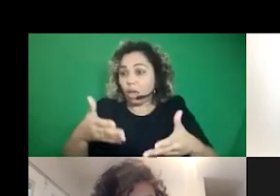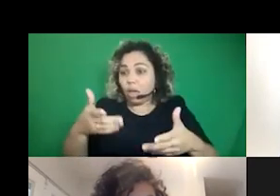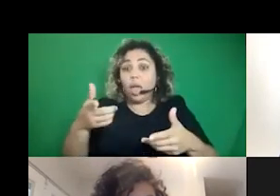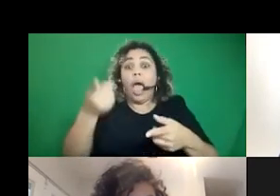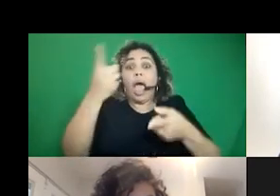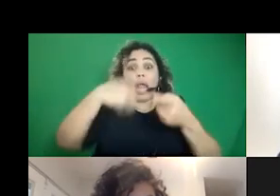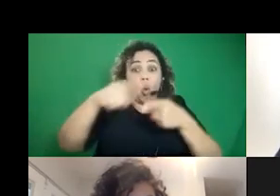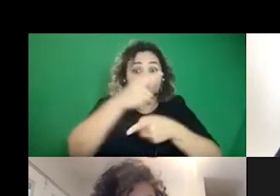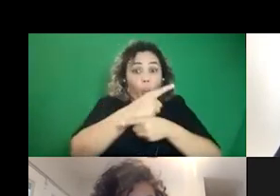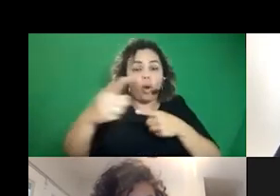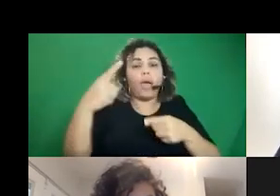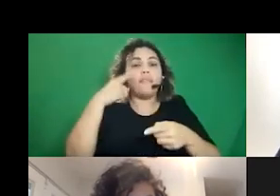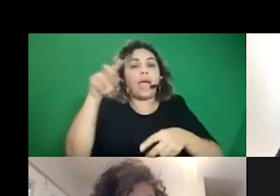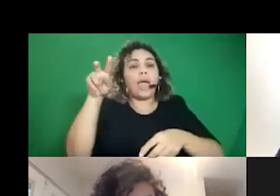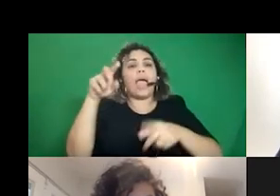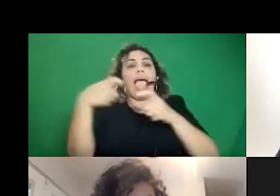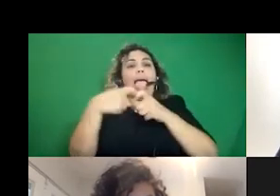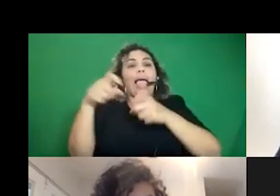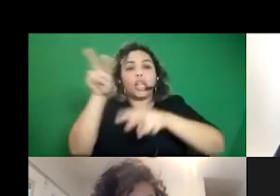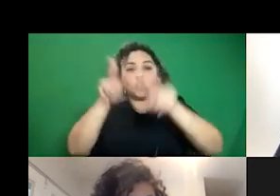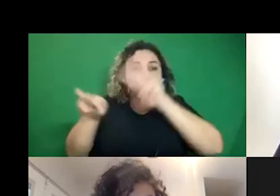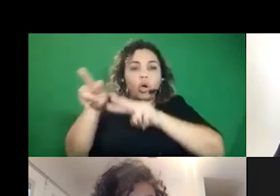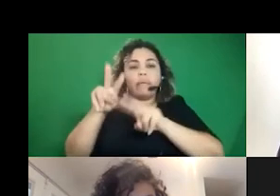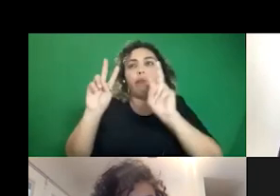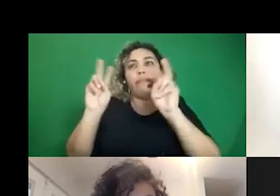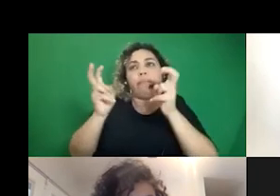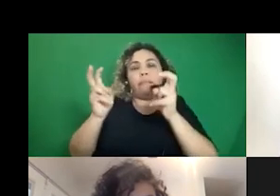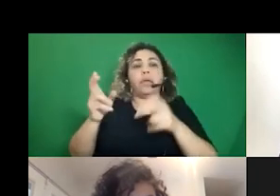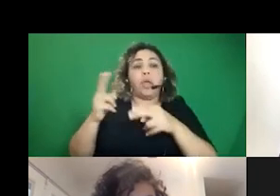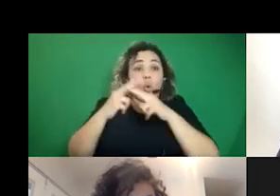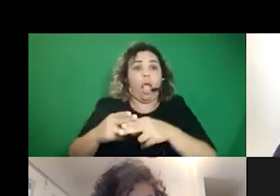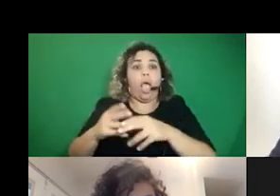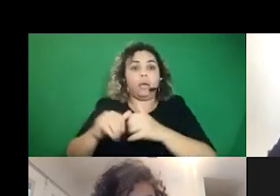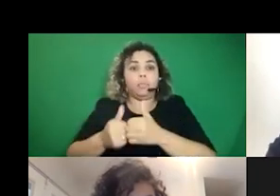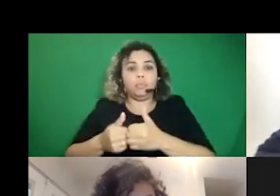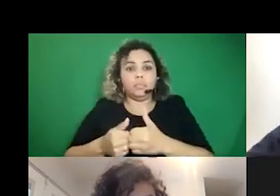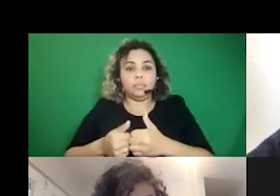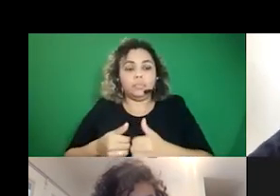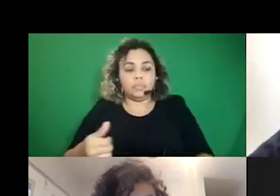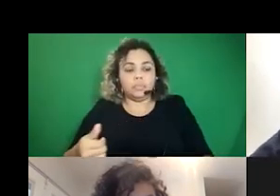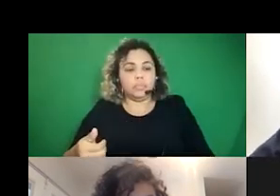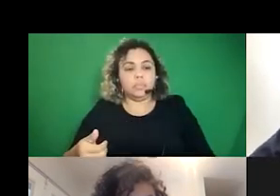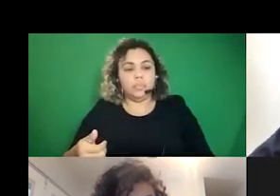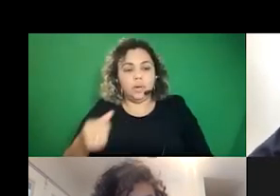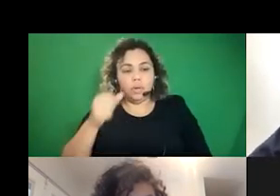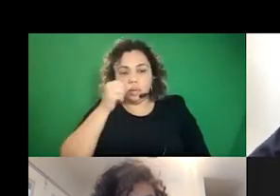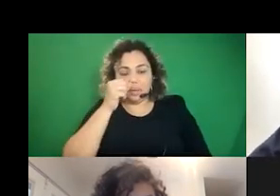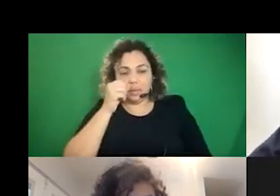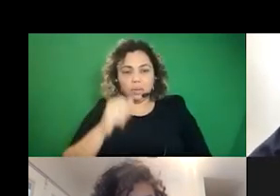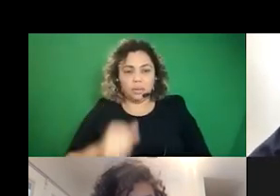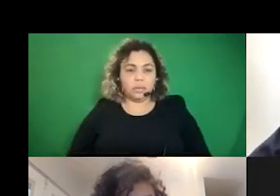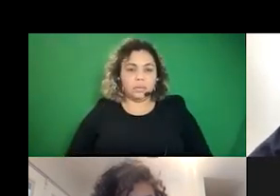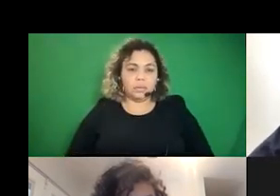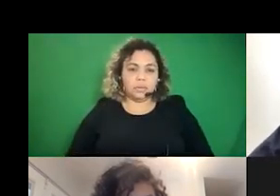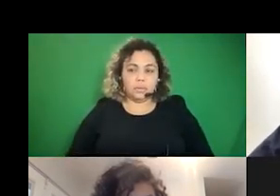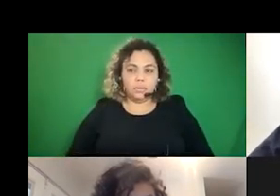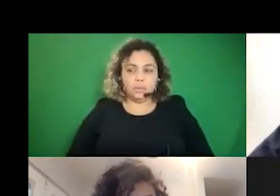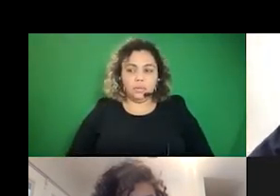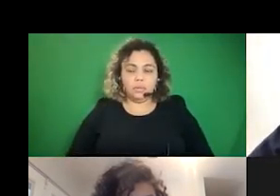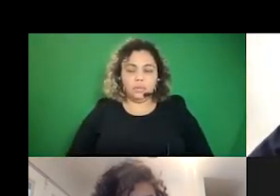no sé cómo típicamente cierren estos espacios es que tenemos otro taller que viene la semana que